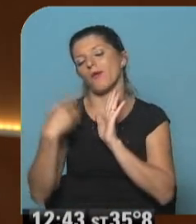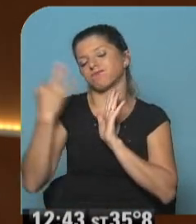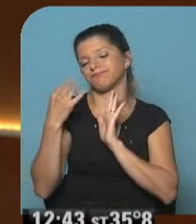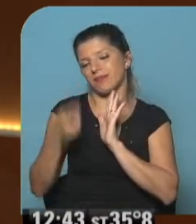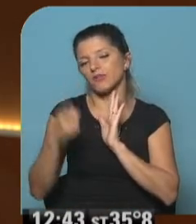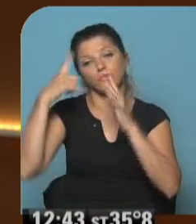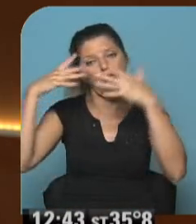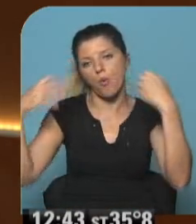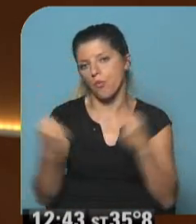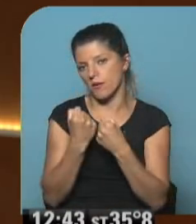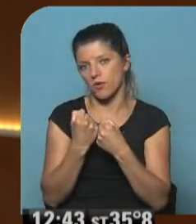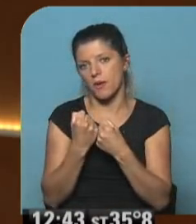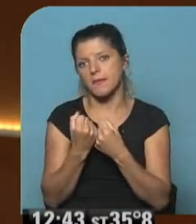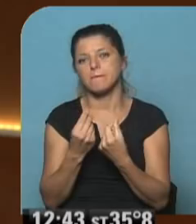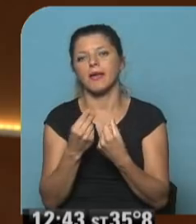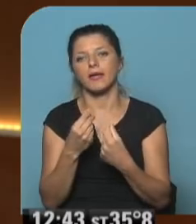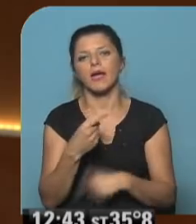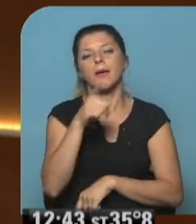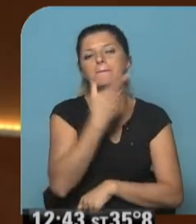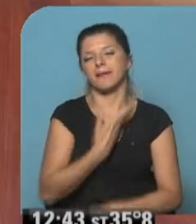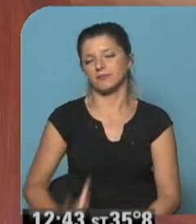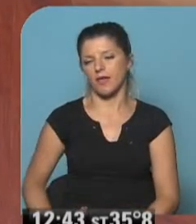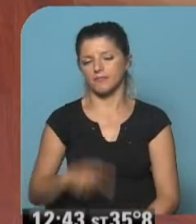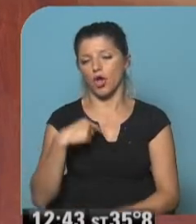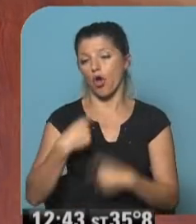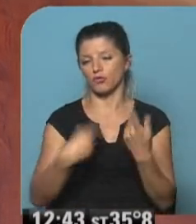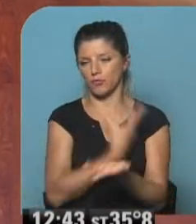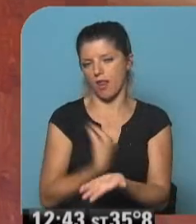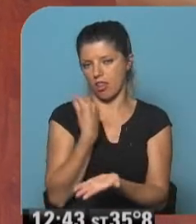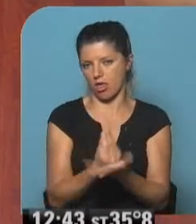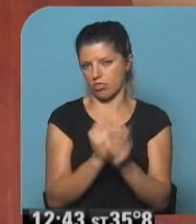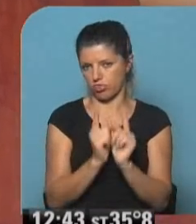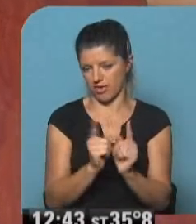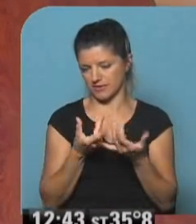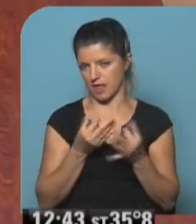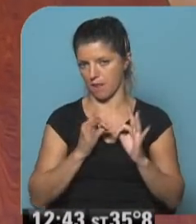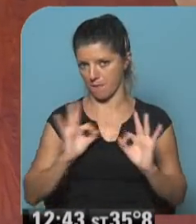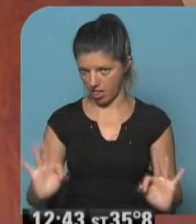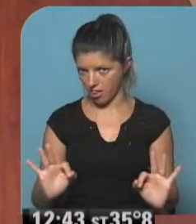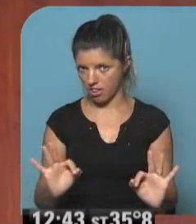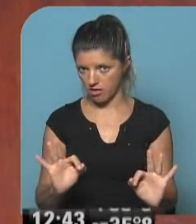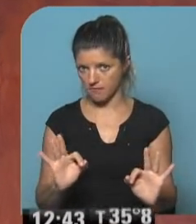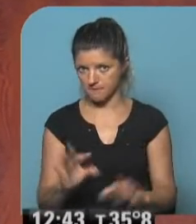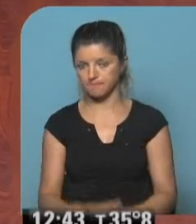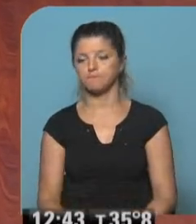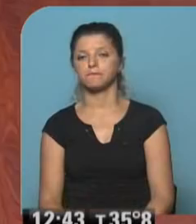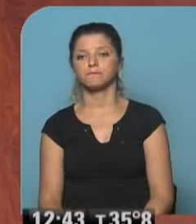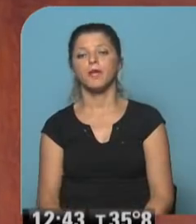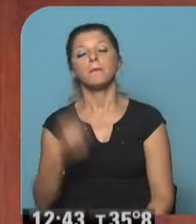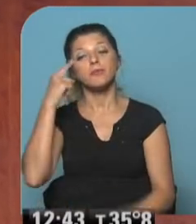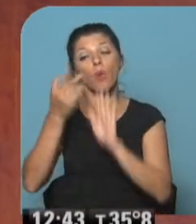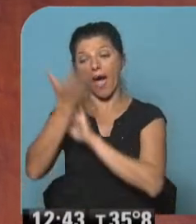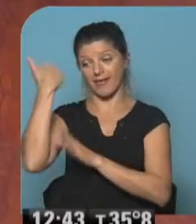la supervivencia política por el momento del presidente Kuczynski en base a lo que fue el fraccionamiento del voto del fujimorismo